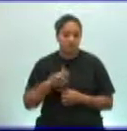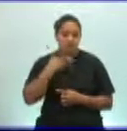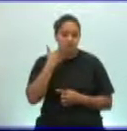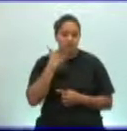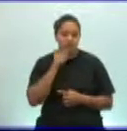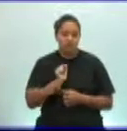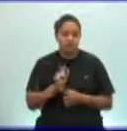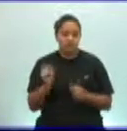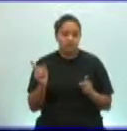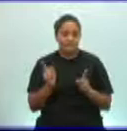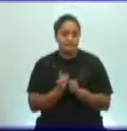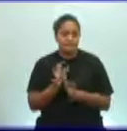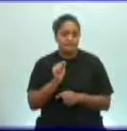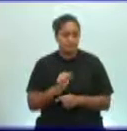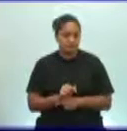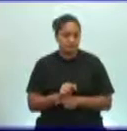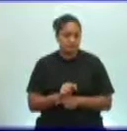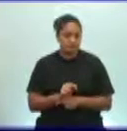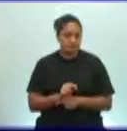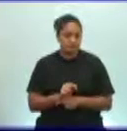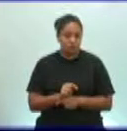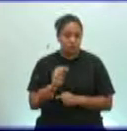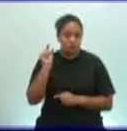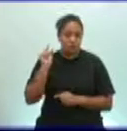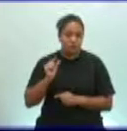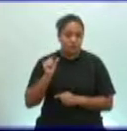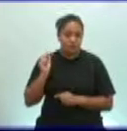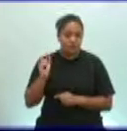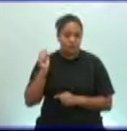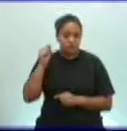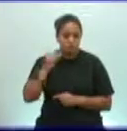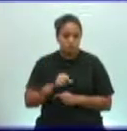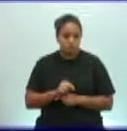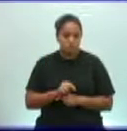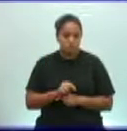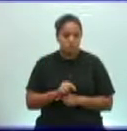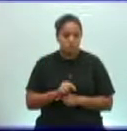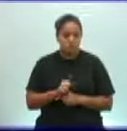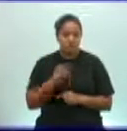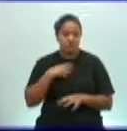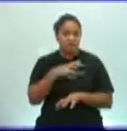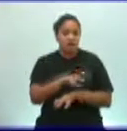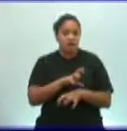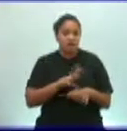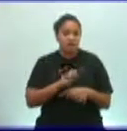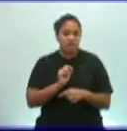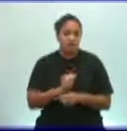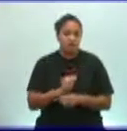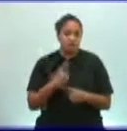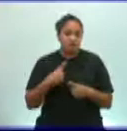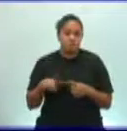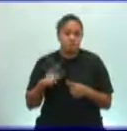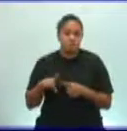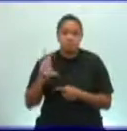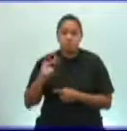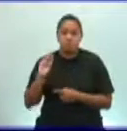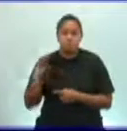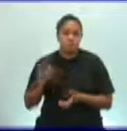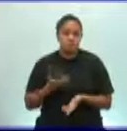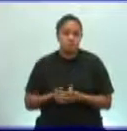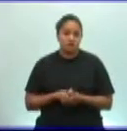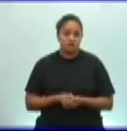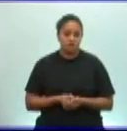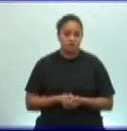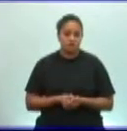actúan como seres humanos. Concluyen con una enseñanza moral o moraleja que suele figurar al final